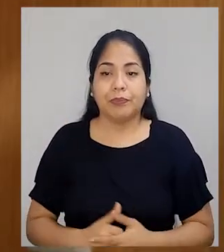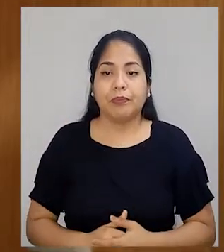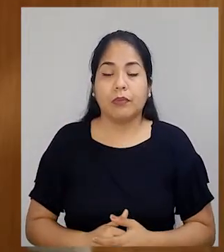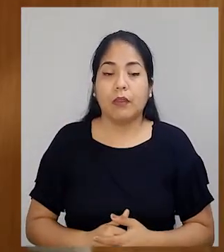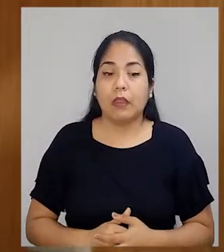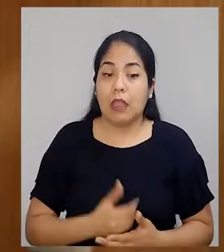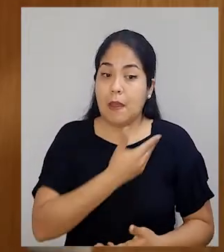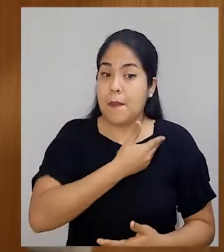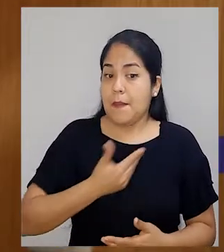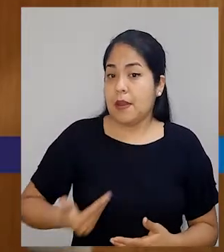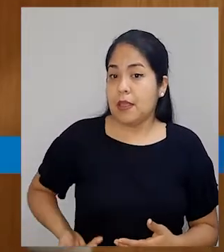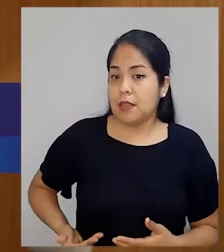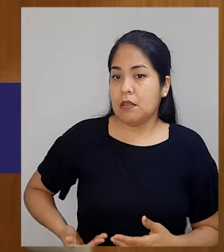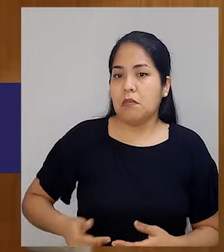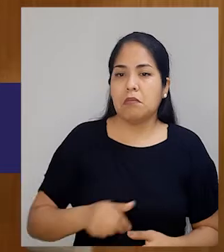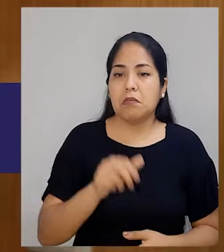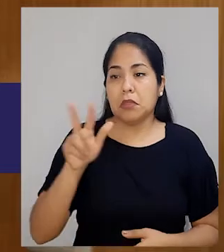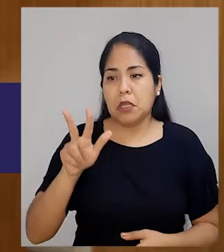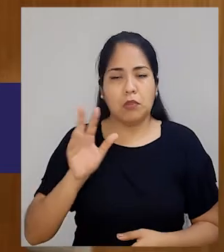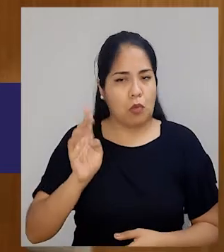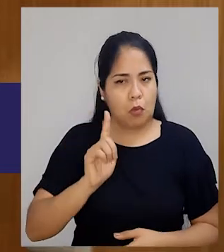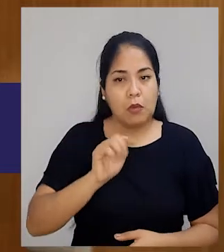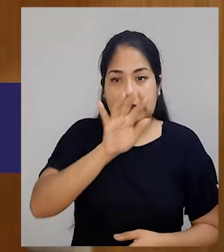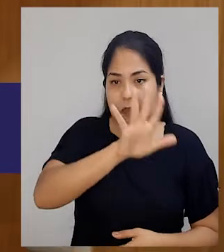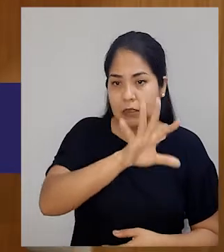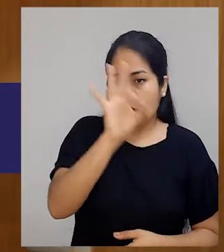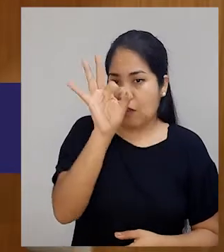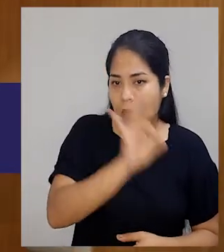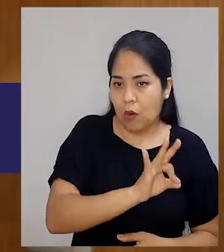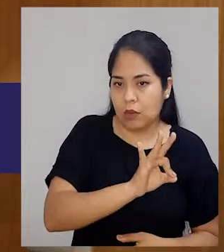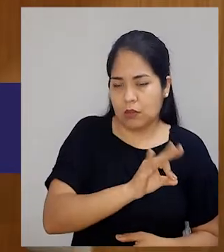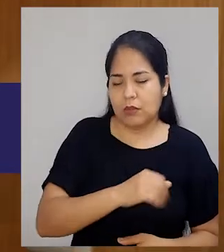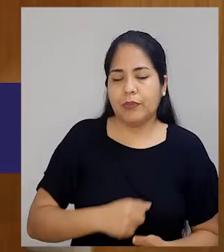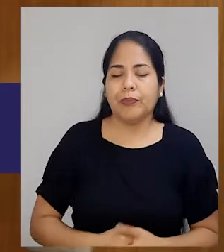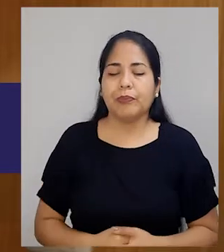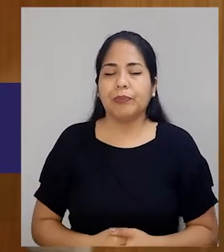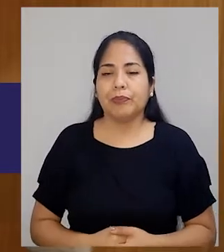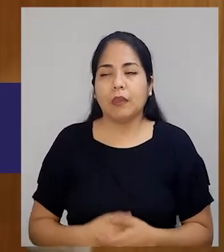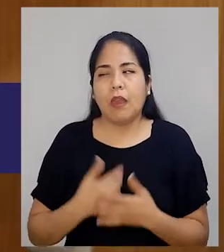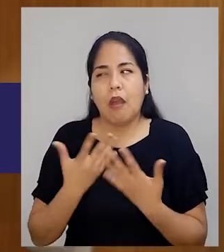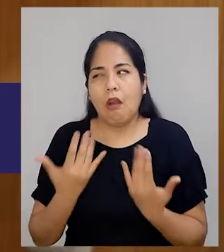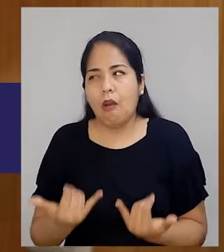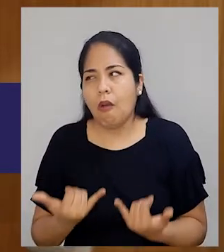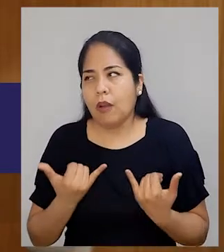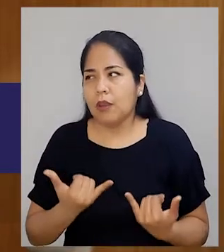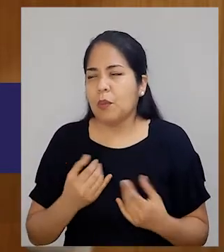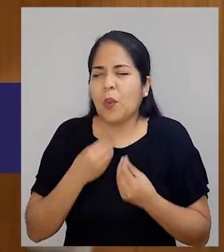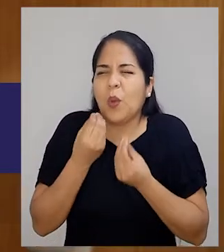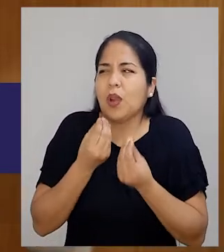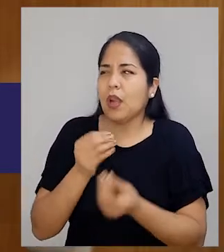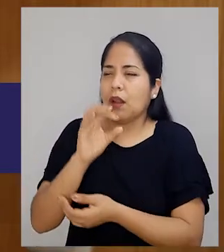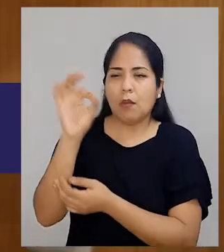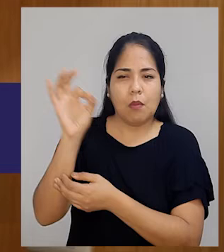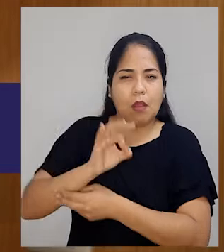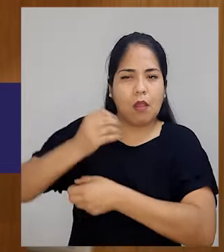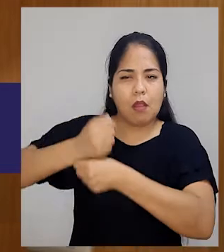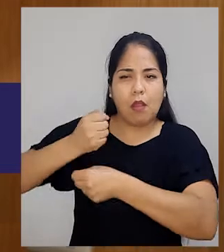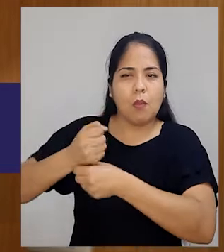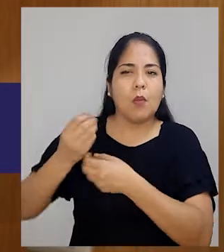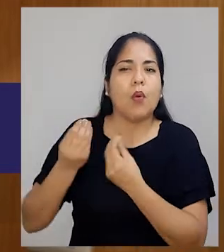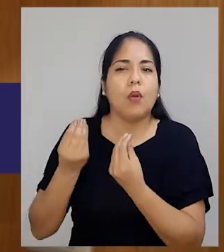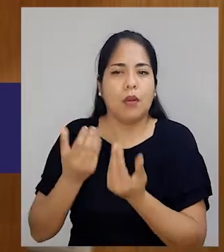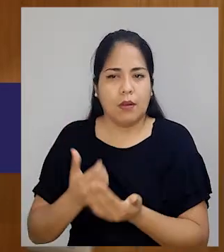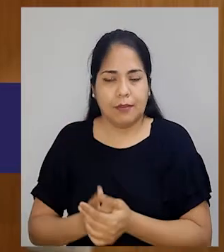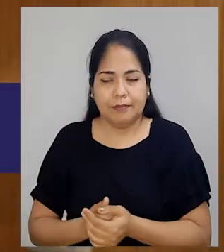con discapacidad. En el sector público no es 3%, sino 5%. Ahora, ¿por qué existe una cuota de